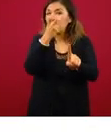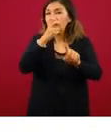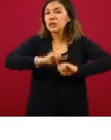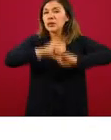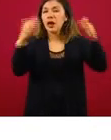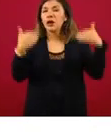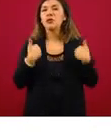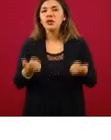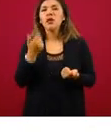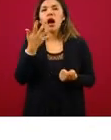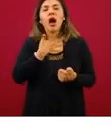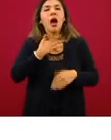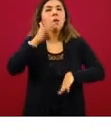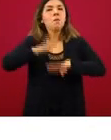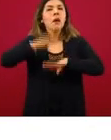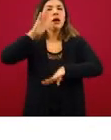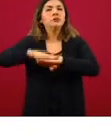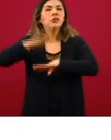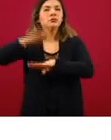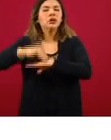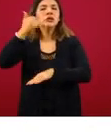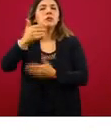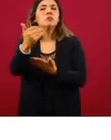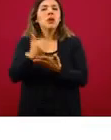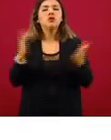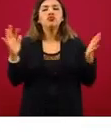cómo se incrementa y se disminuye la